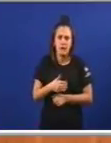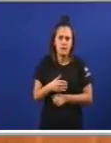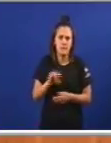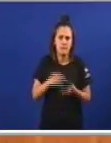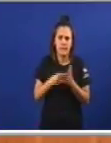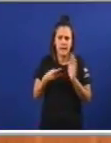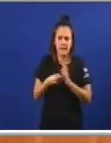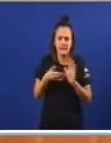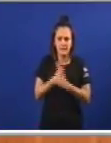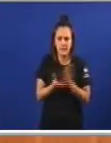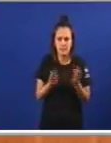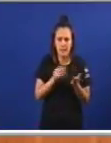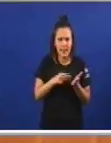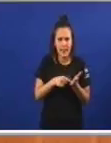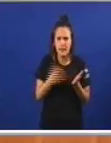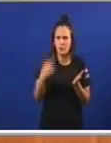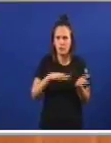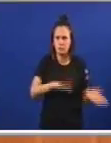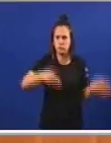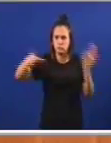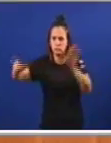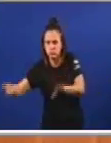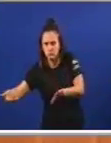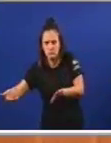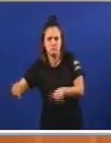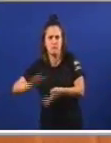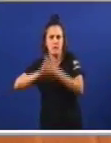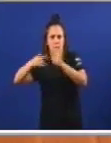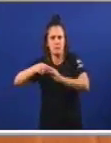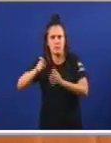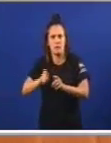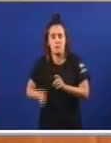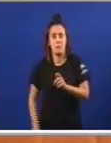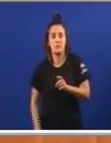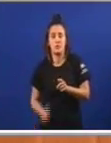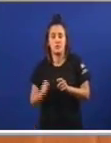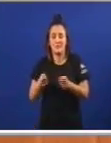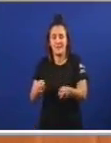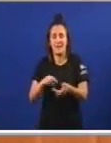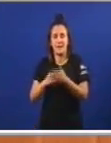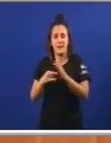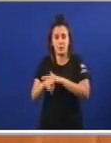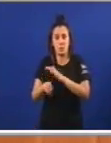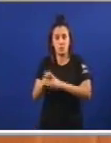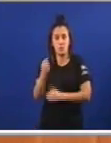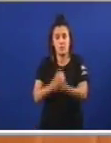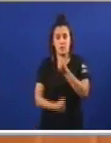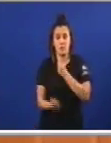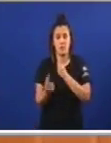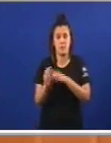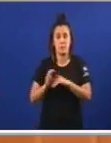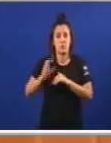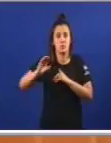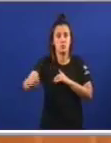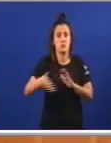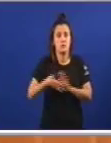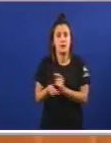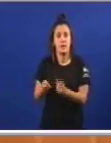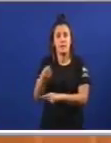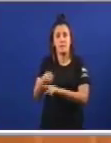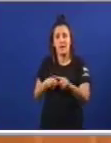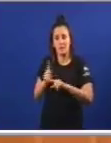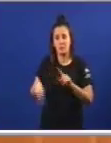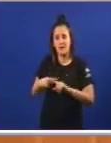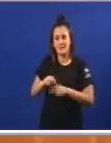que se quede no papel, sino como reclaman os profesionais, un plan con recursos económicos, é dicir, que dote de medios e